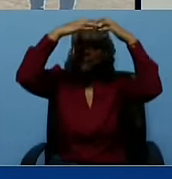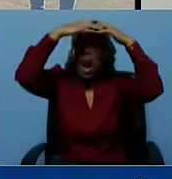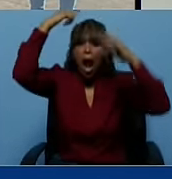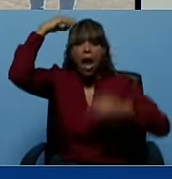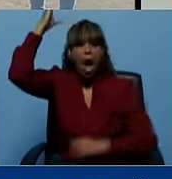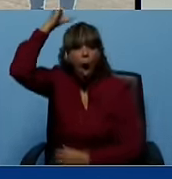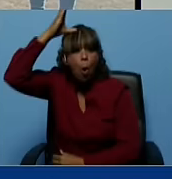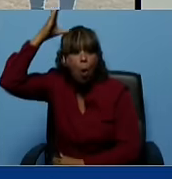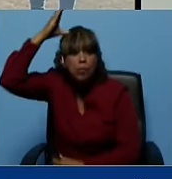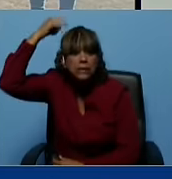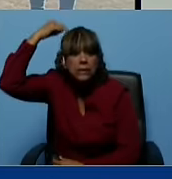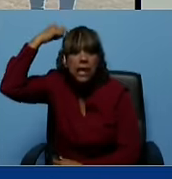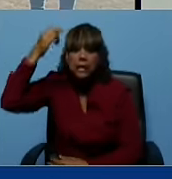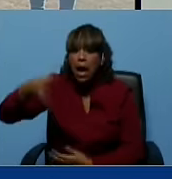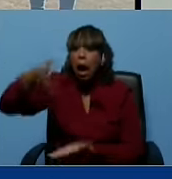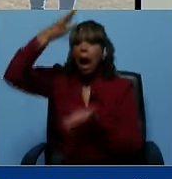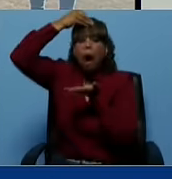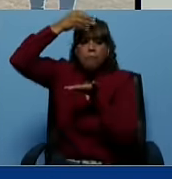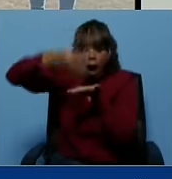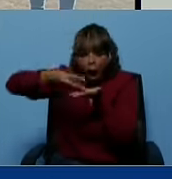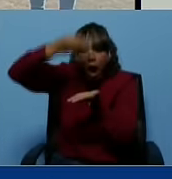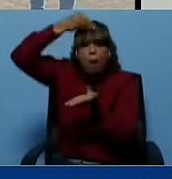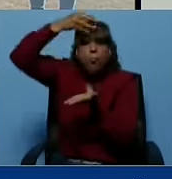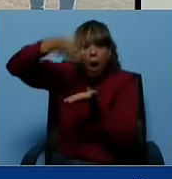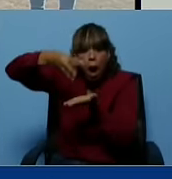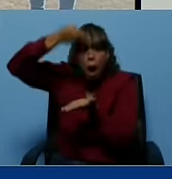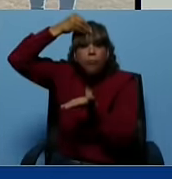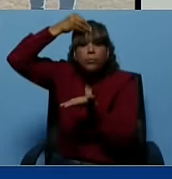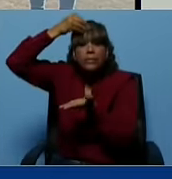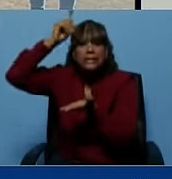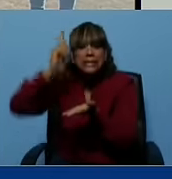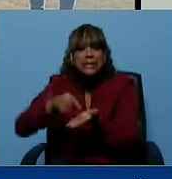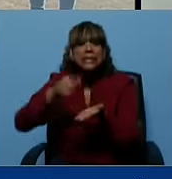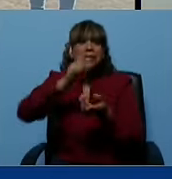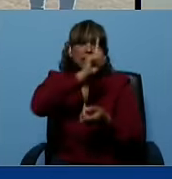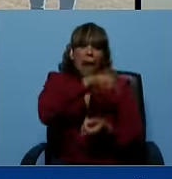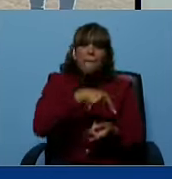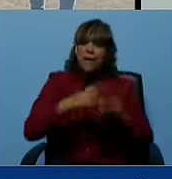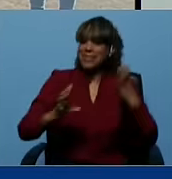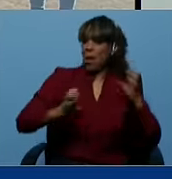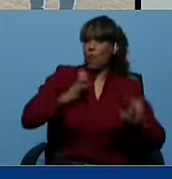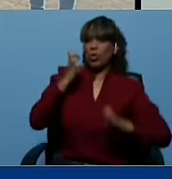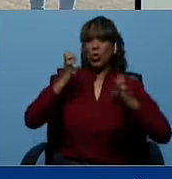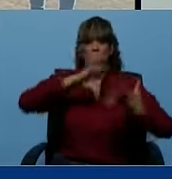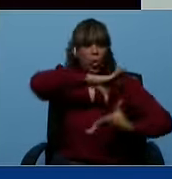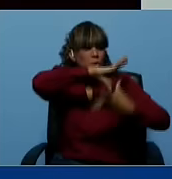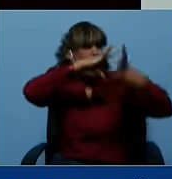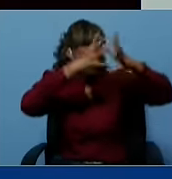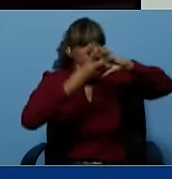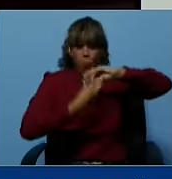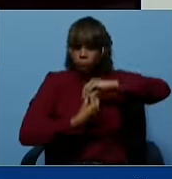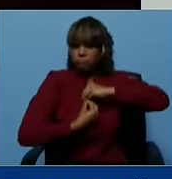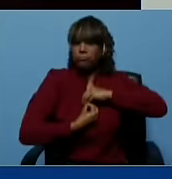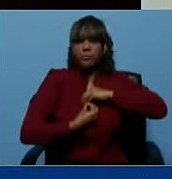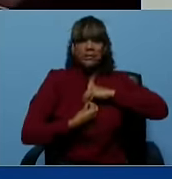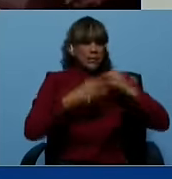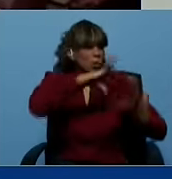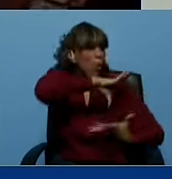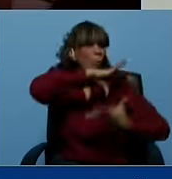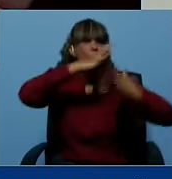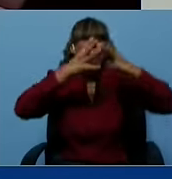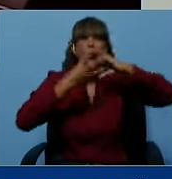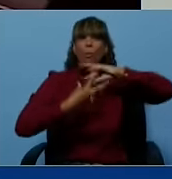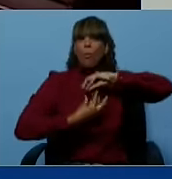conciencia, el conocimiento, y es un ser de emociones. Es precisamente